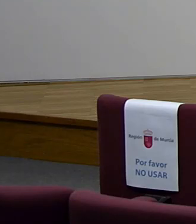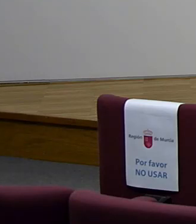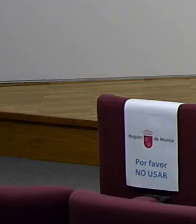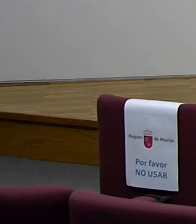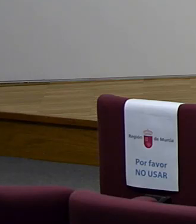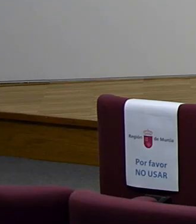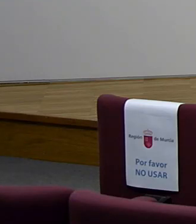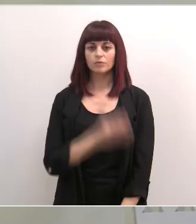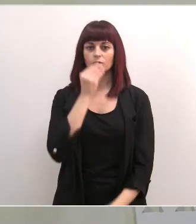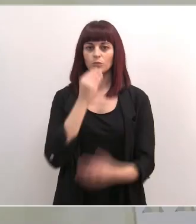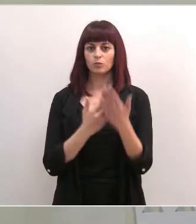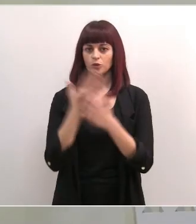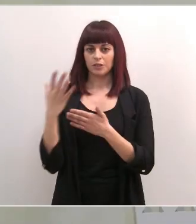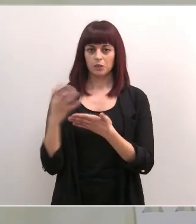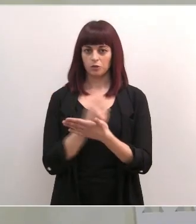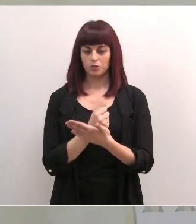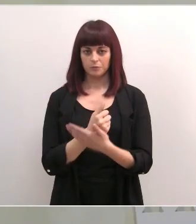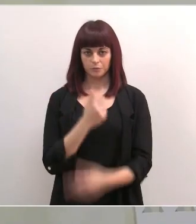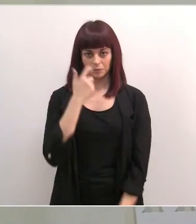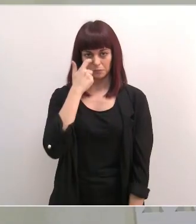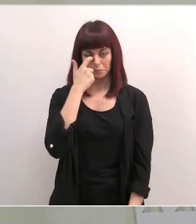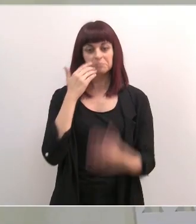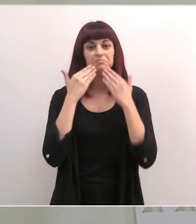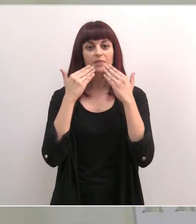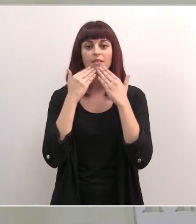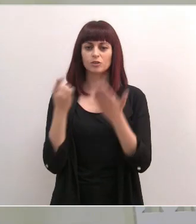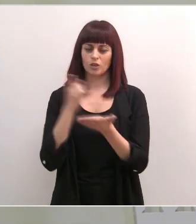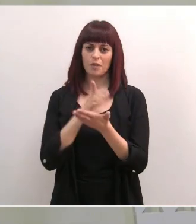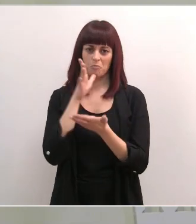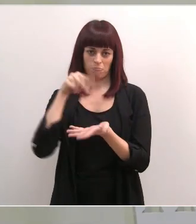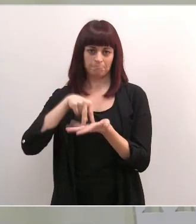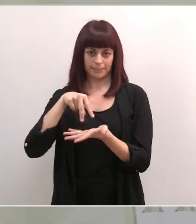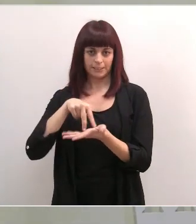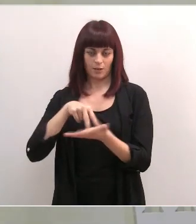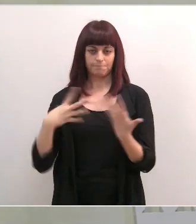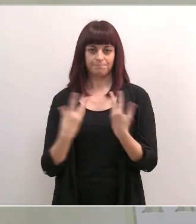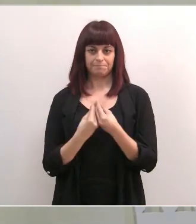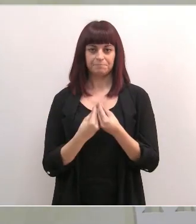Bueno, buenos días a todos. Muchísimas gracias de nuevo por estar aquí.